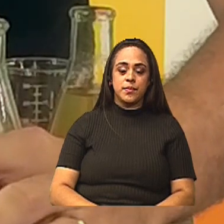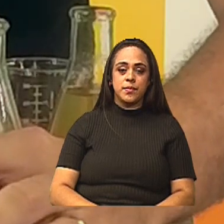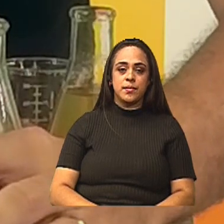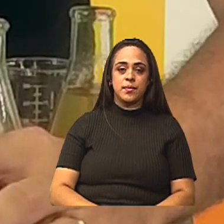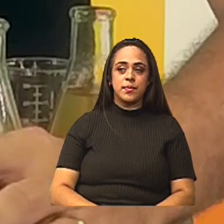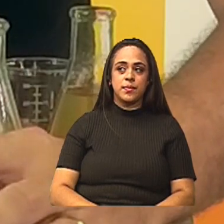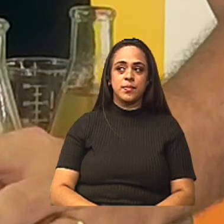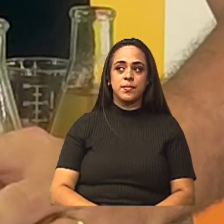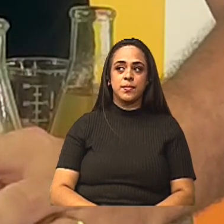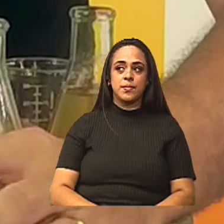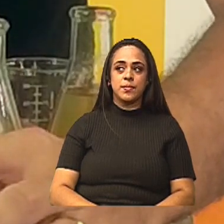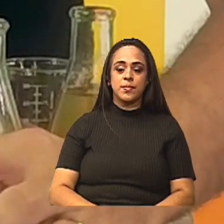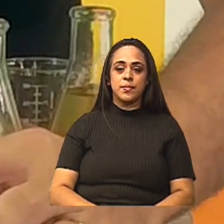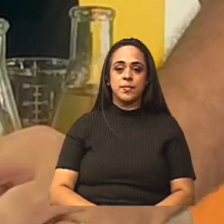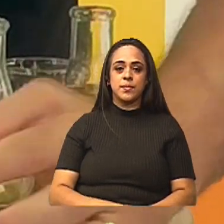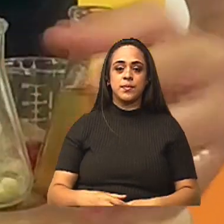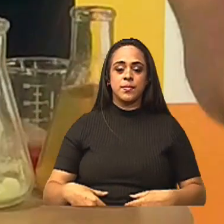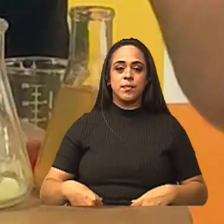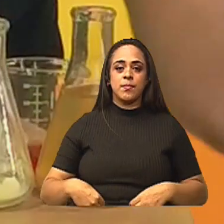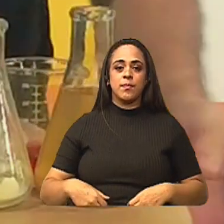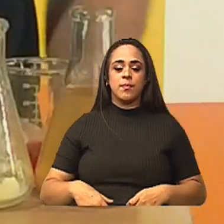Ok, muy bien.